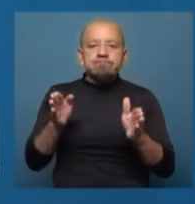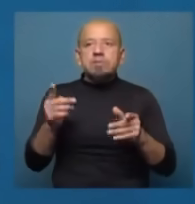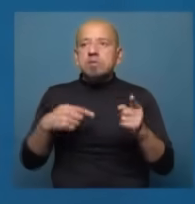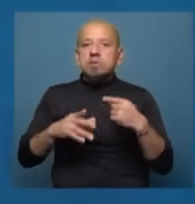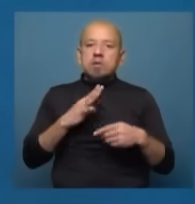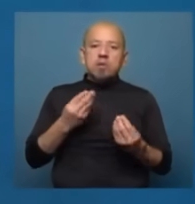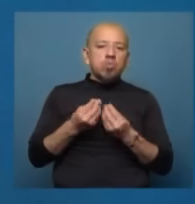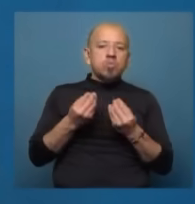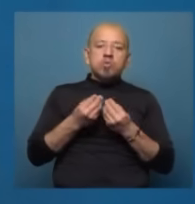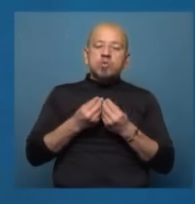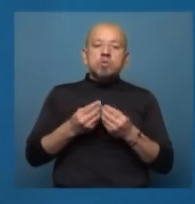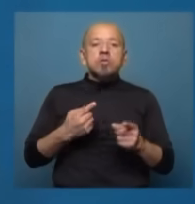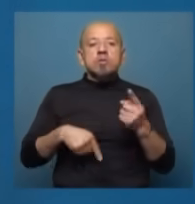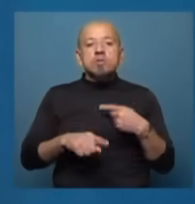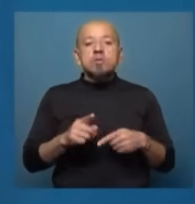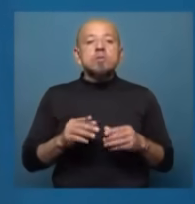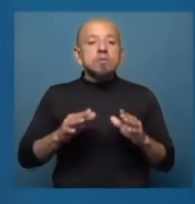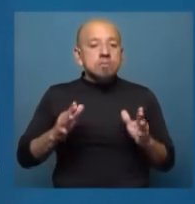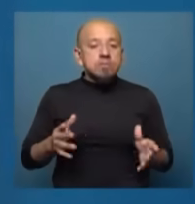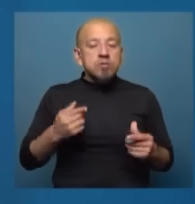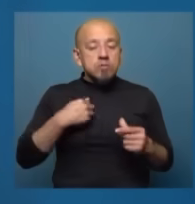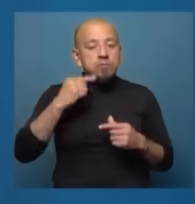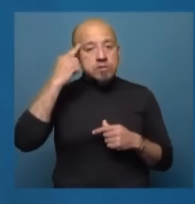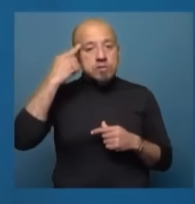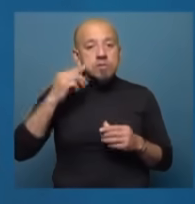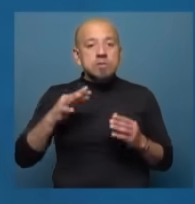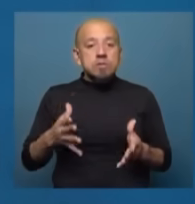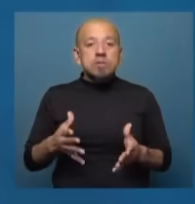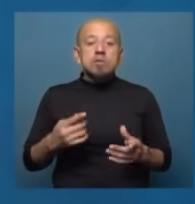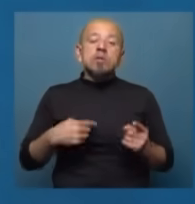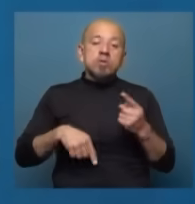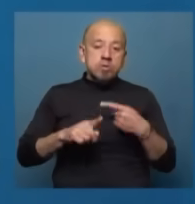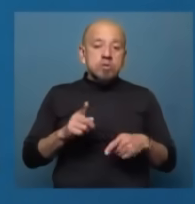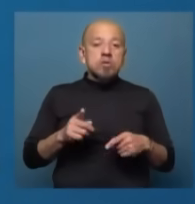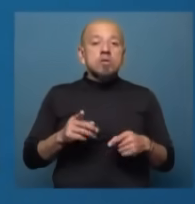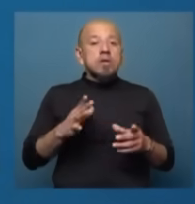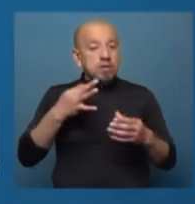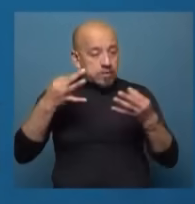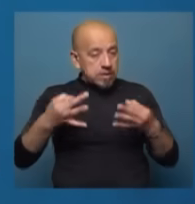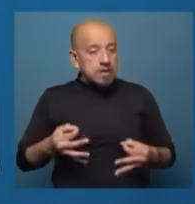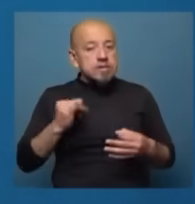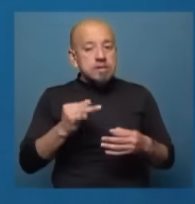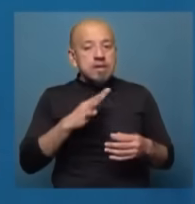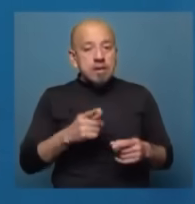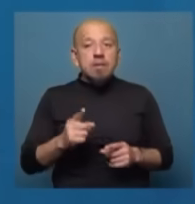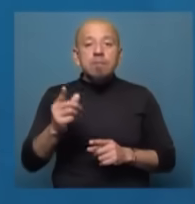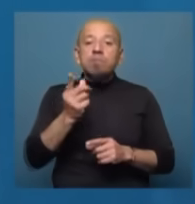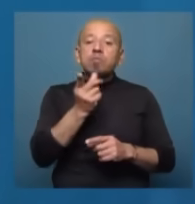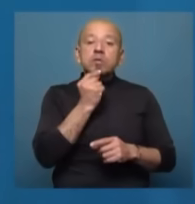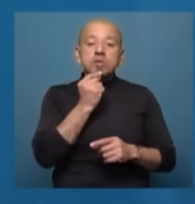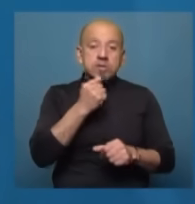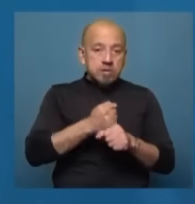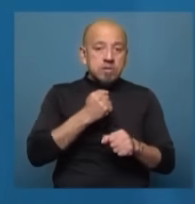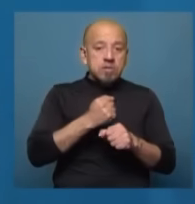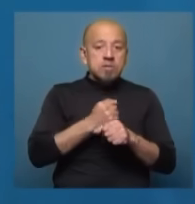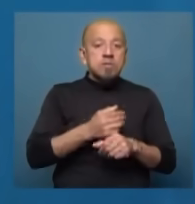vaso lleno y entiendo que Que bueno que que es verdad que hubo policías que trabajaron muy bien